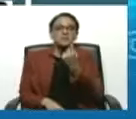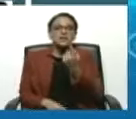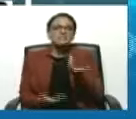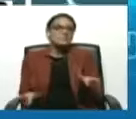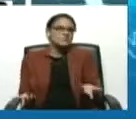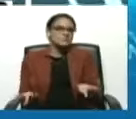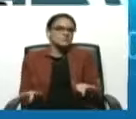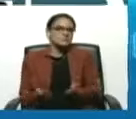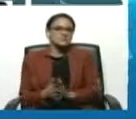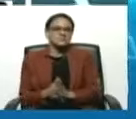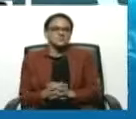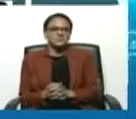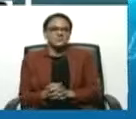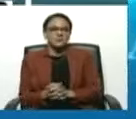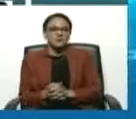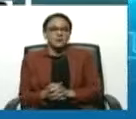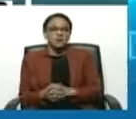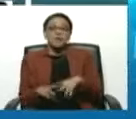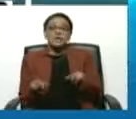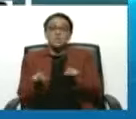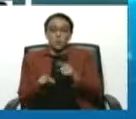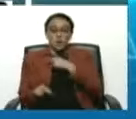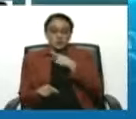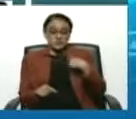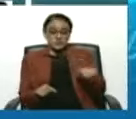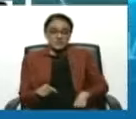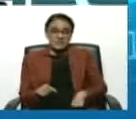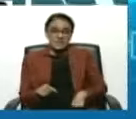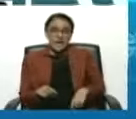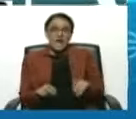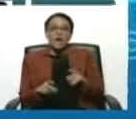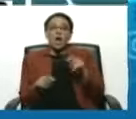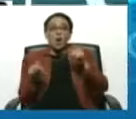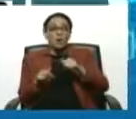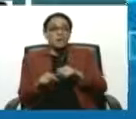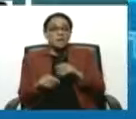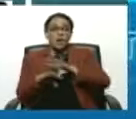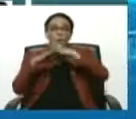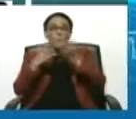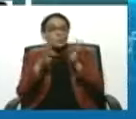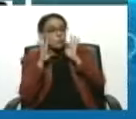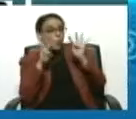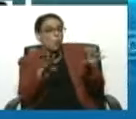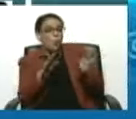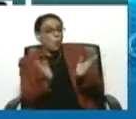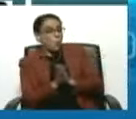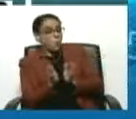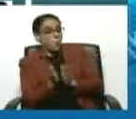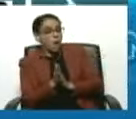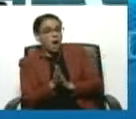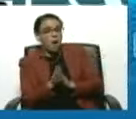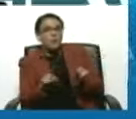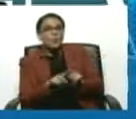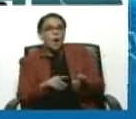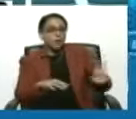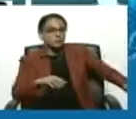decir que así como China es el asombro del mundo como